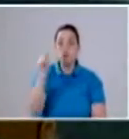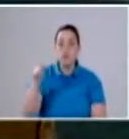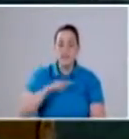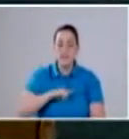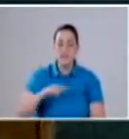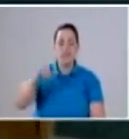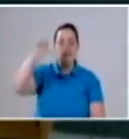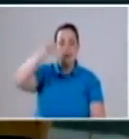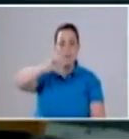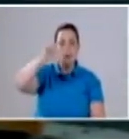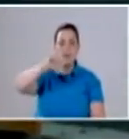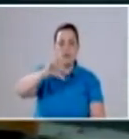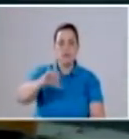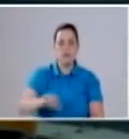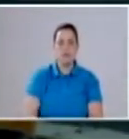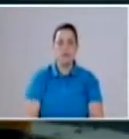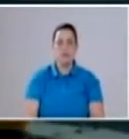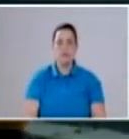siendo malos,